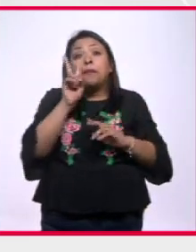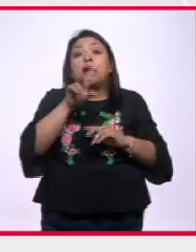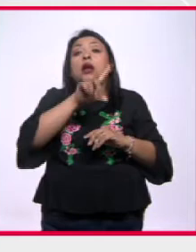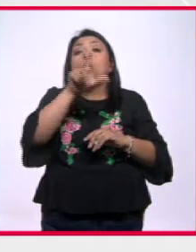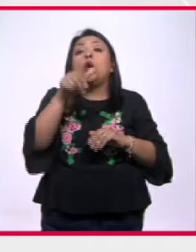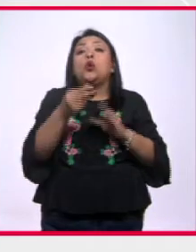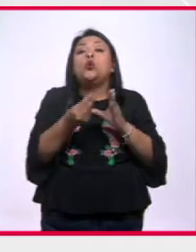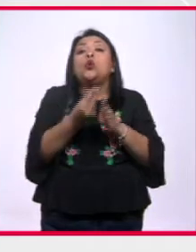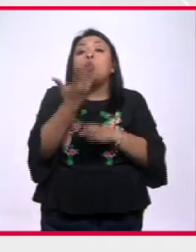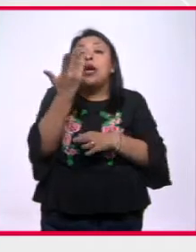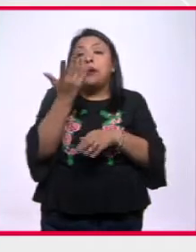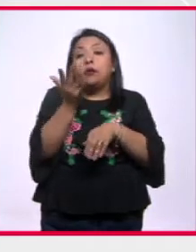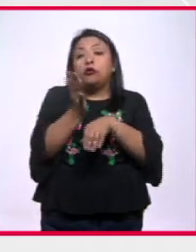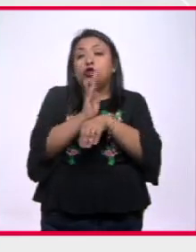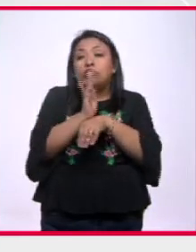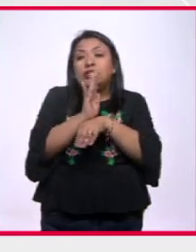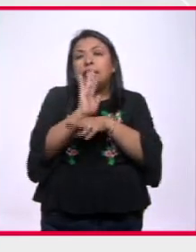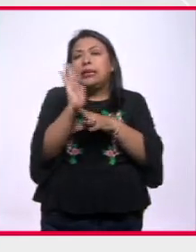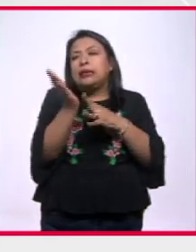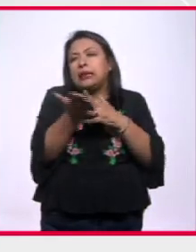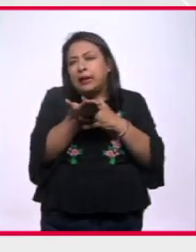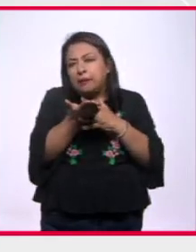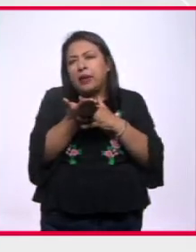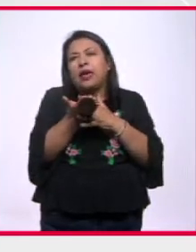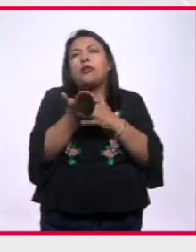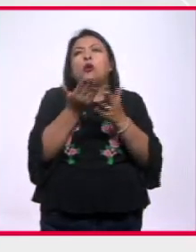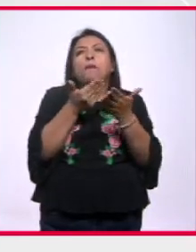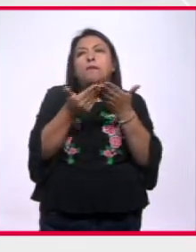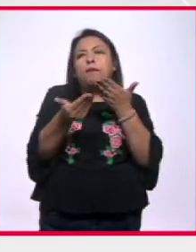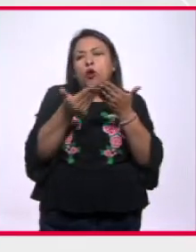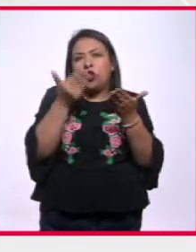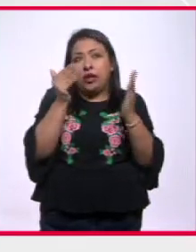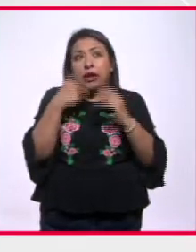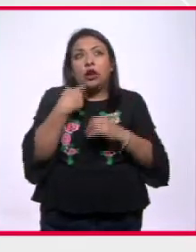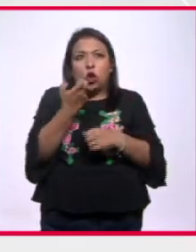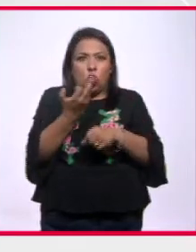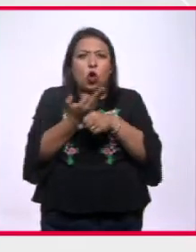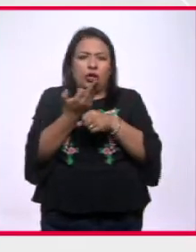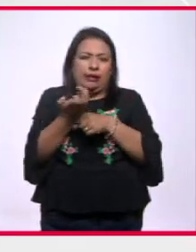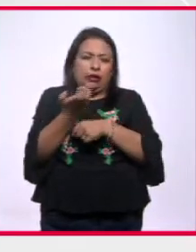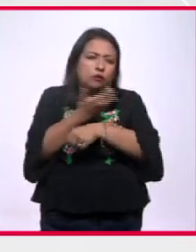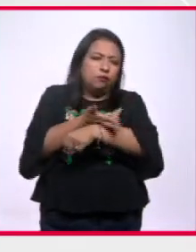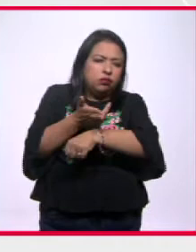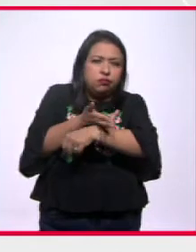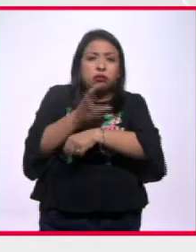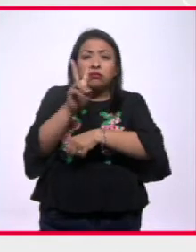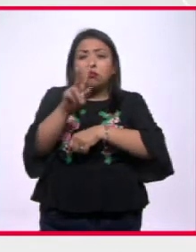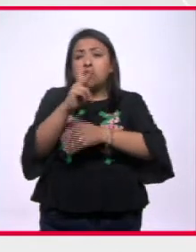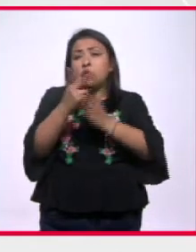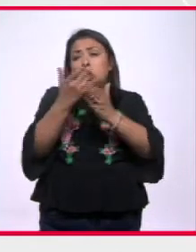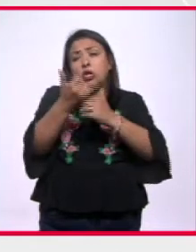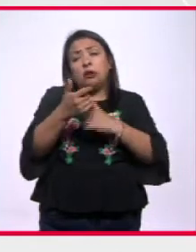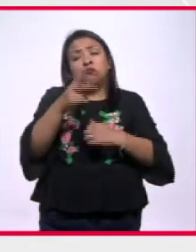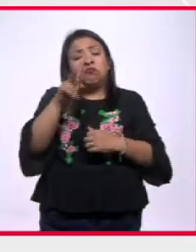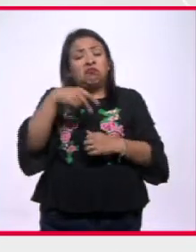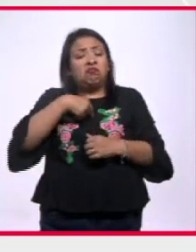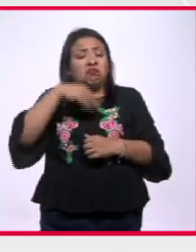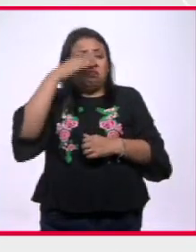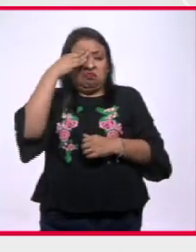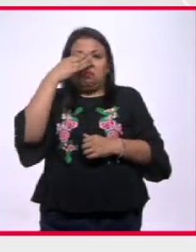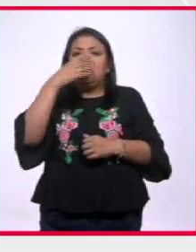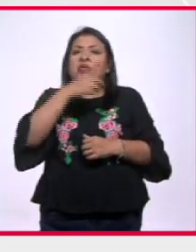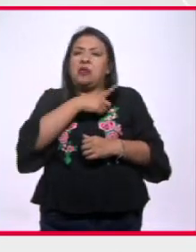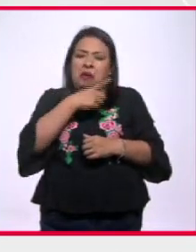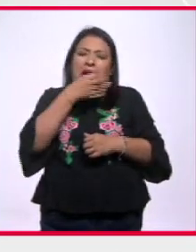que sigue el cine intermedio ya el cine contemporáneo y en eso estamos trabajando un proyecto que hoy parece que vale la pena ir